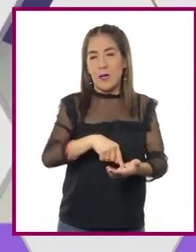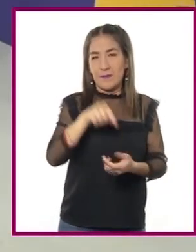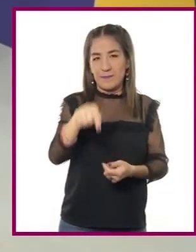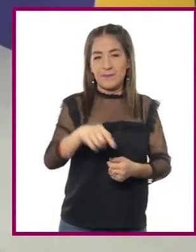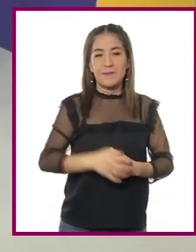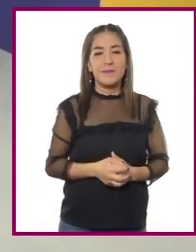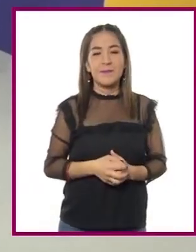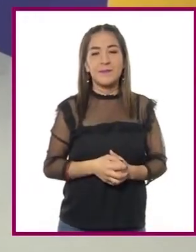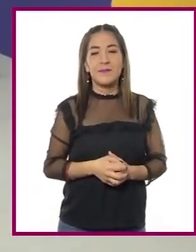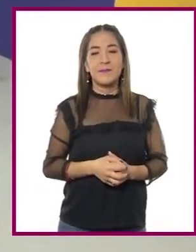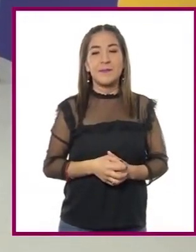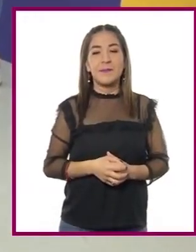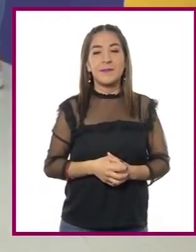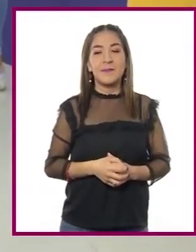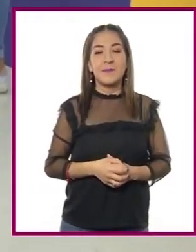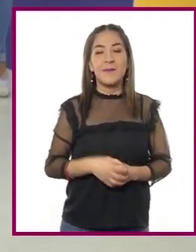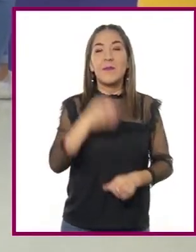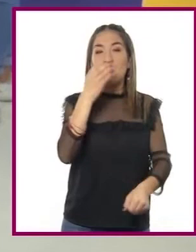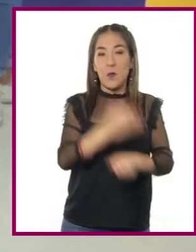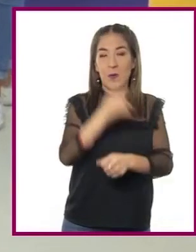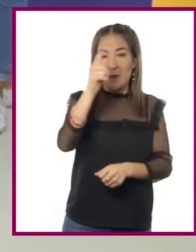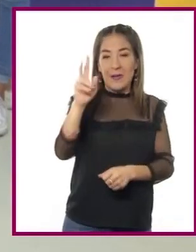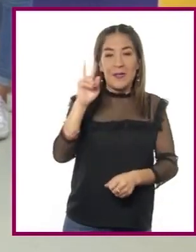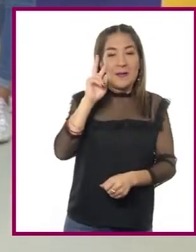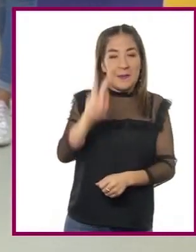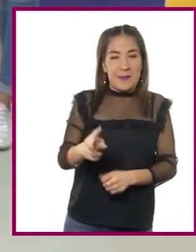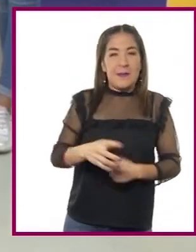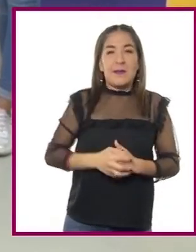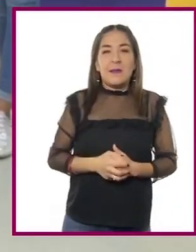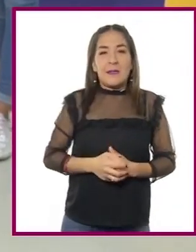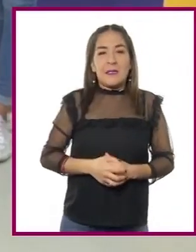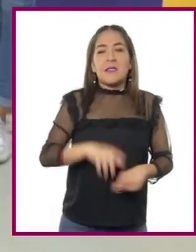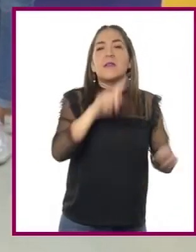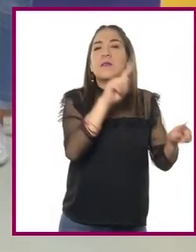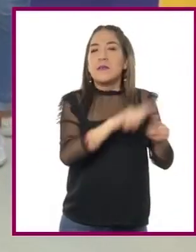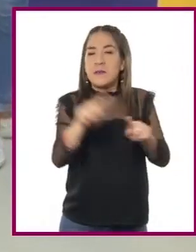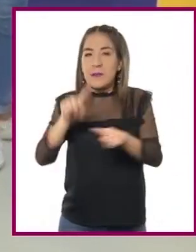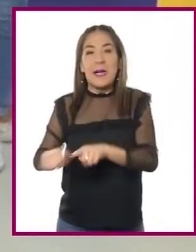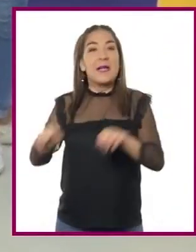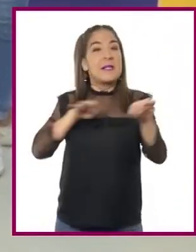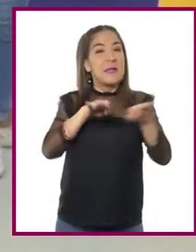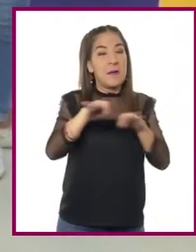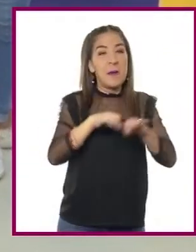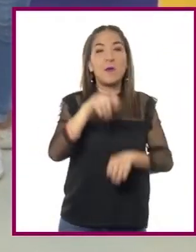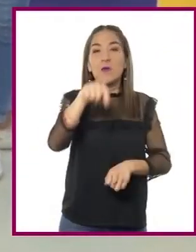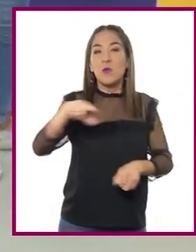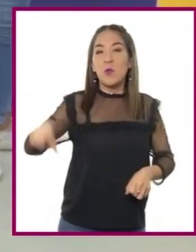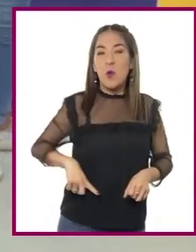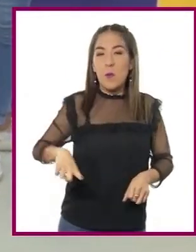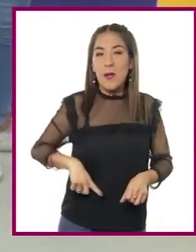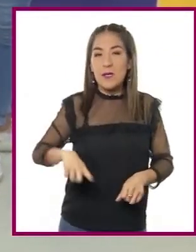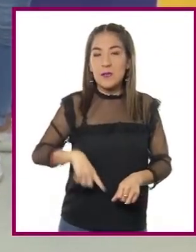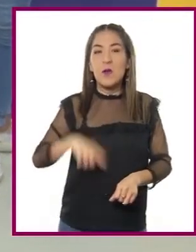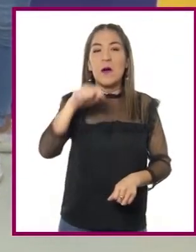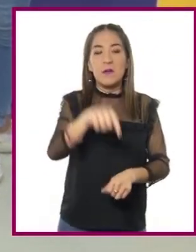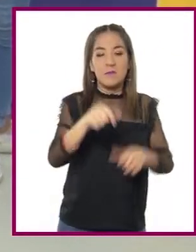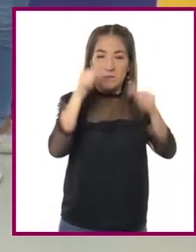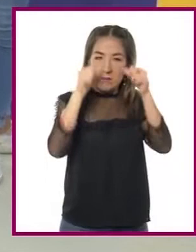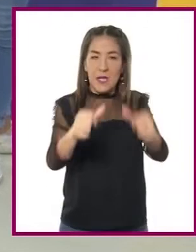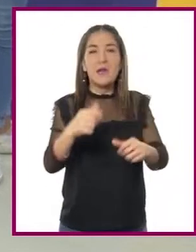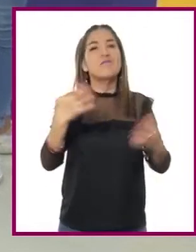federativas. Como pueden darse cuenta, cada servidora o servidor público realiza una